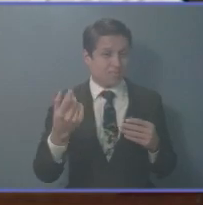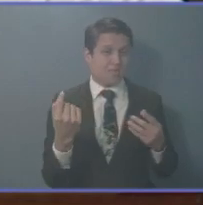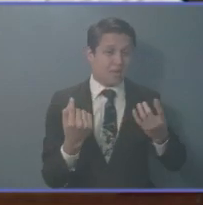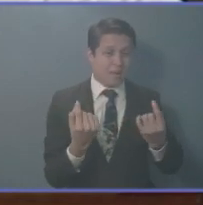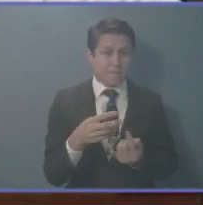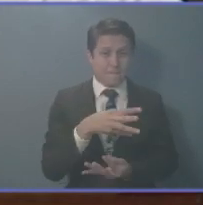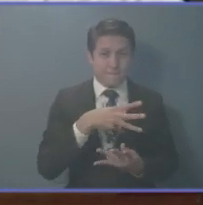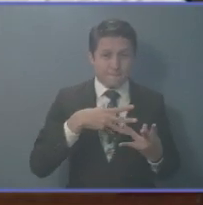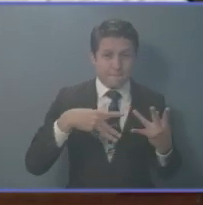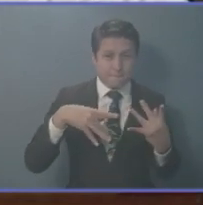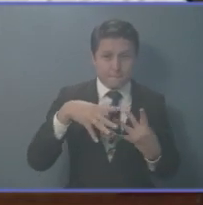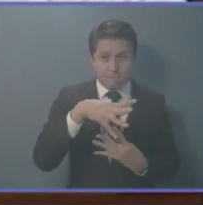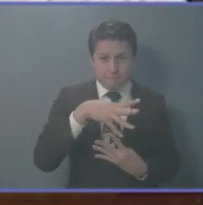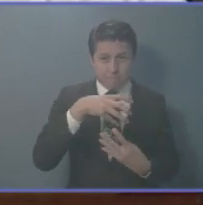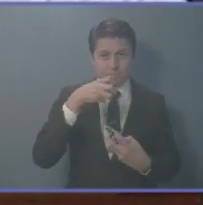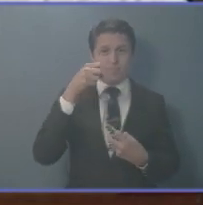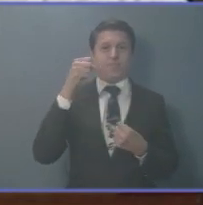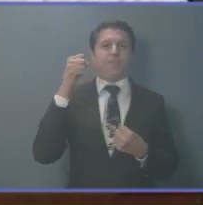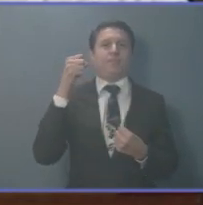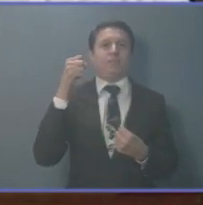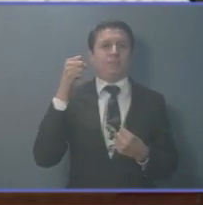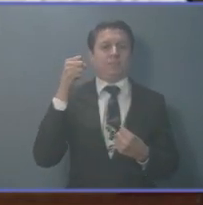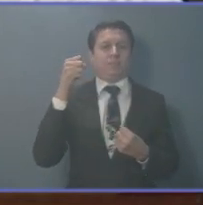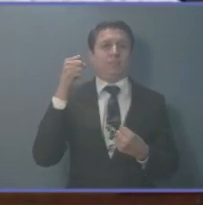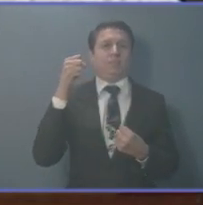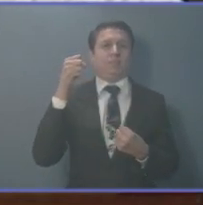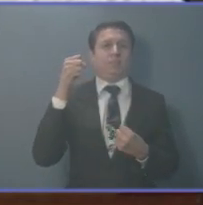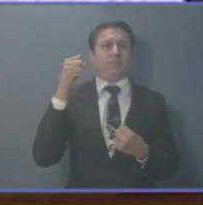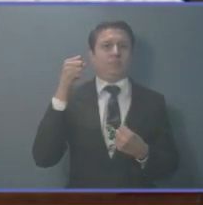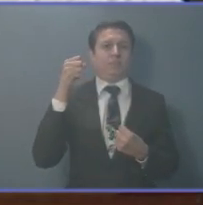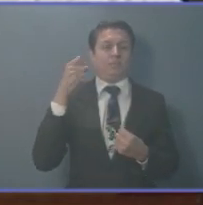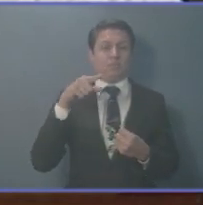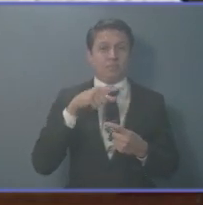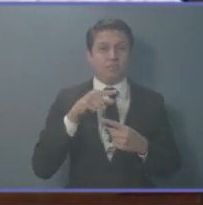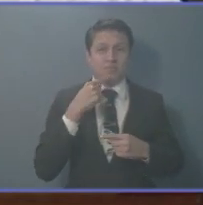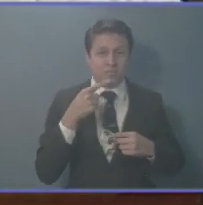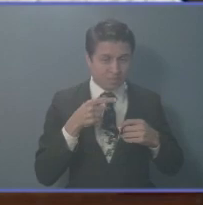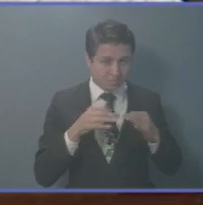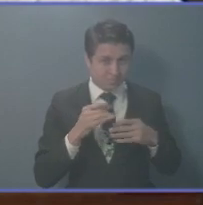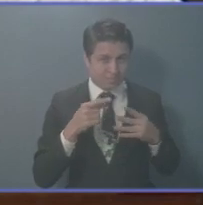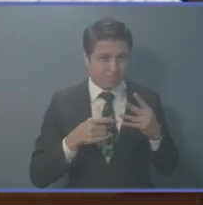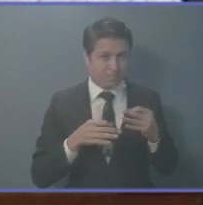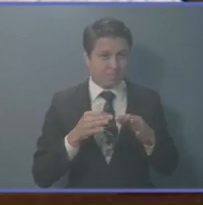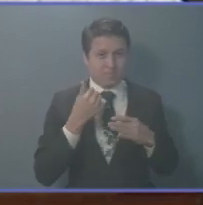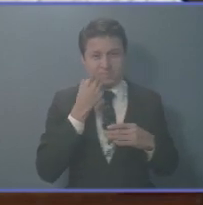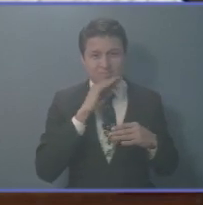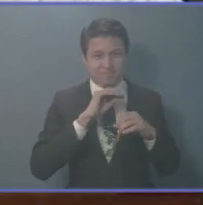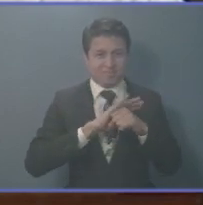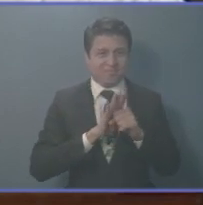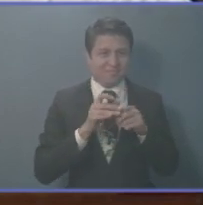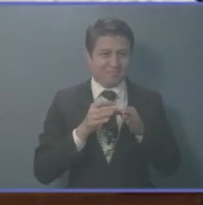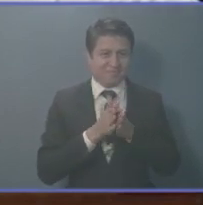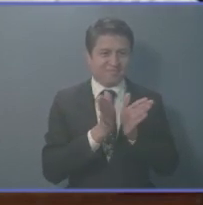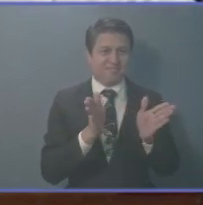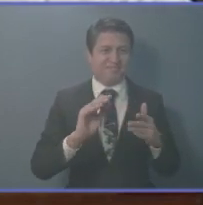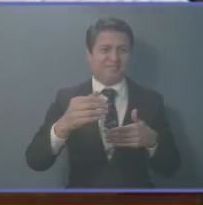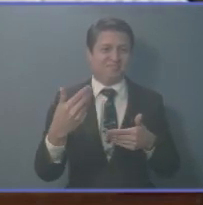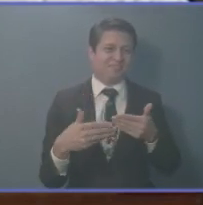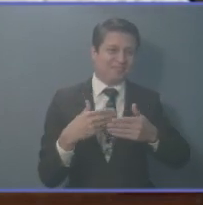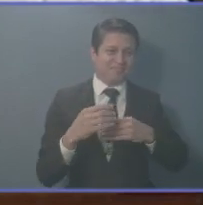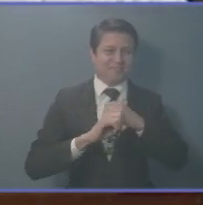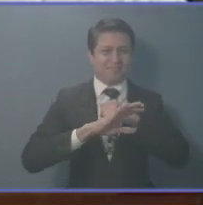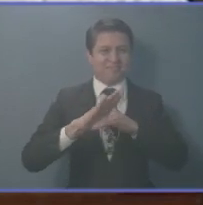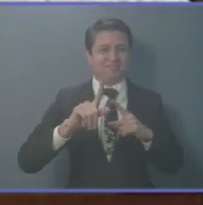distanciamiento social. Que debido a la situación epidémica actual provocada por la pandemia generada por COVID-19 afecta al territorio nacional